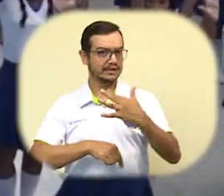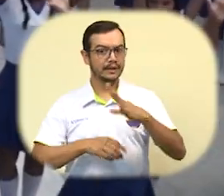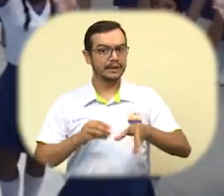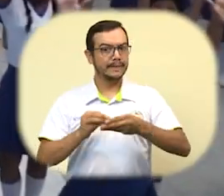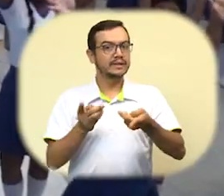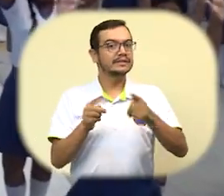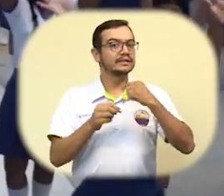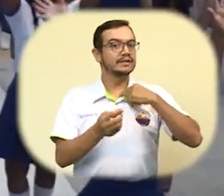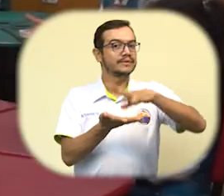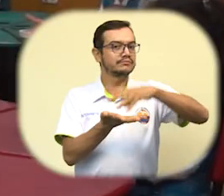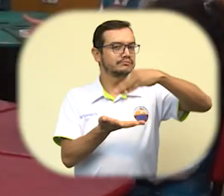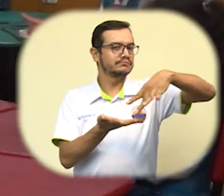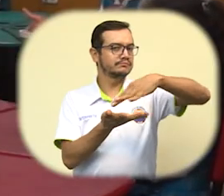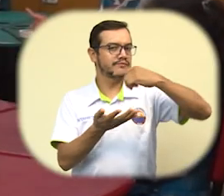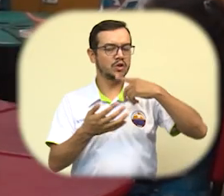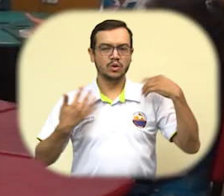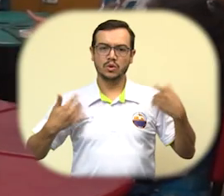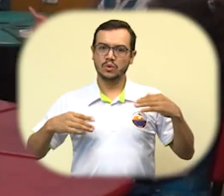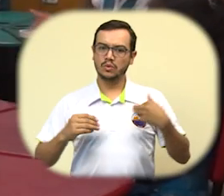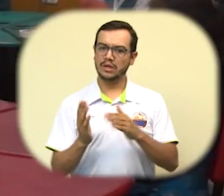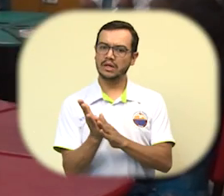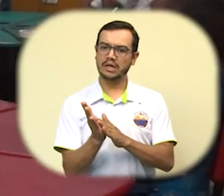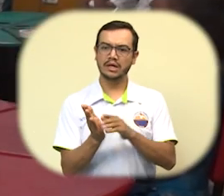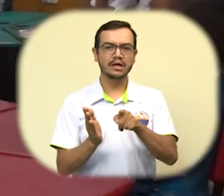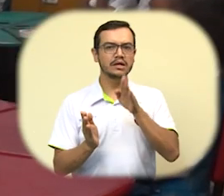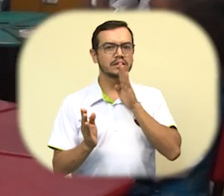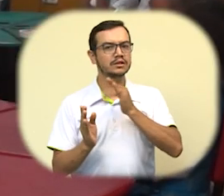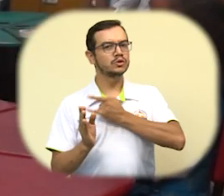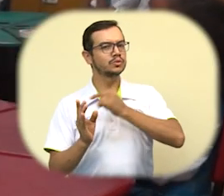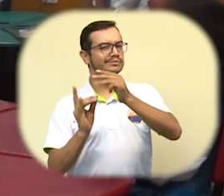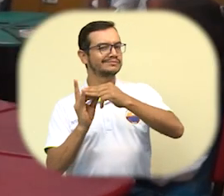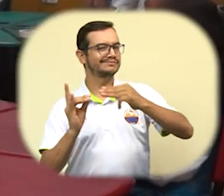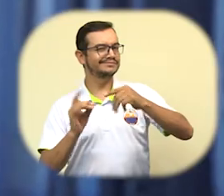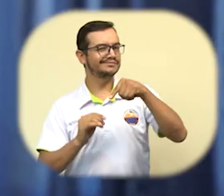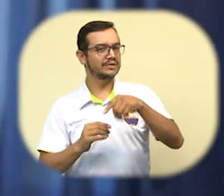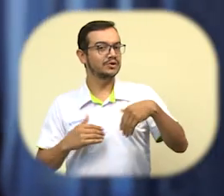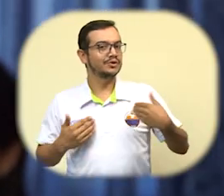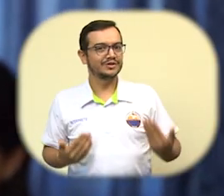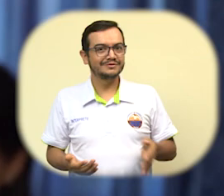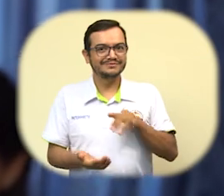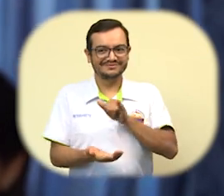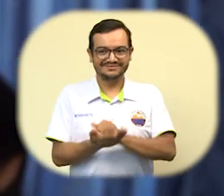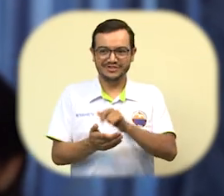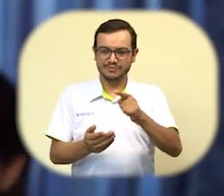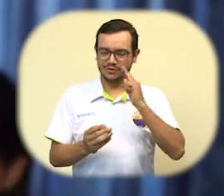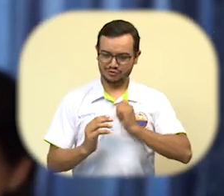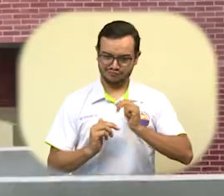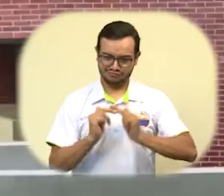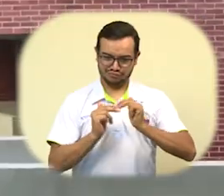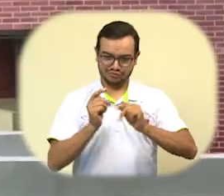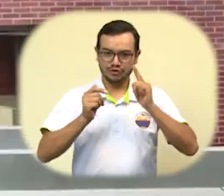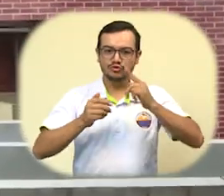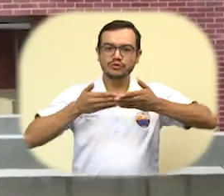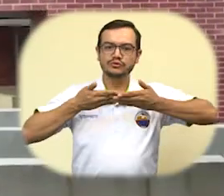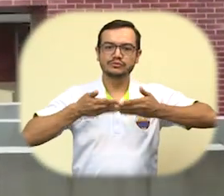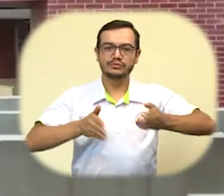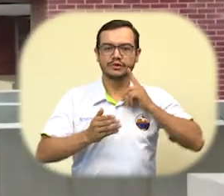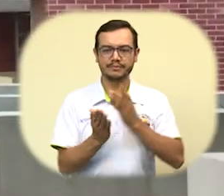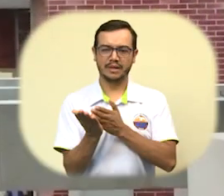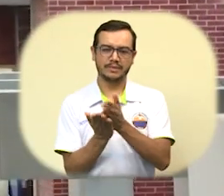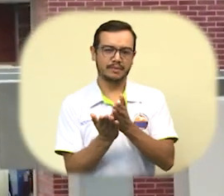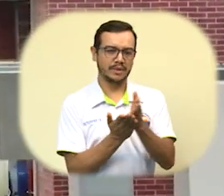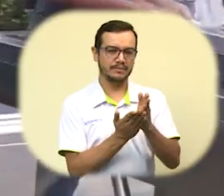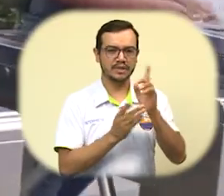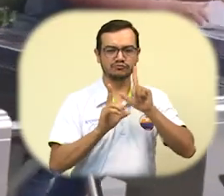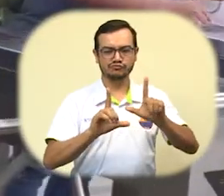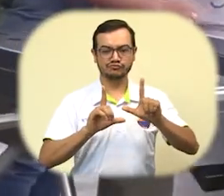Marta y el Departamento del Magdalena resaltaron el gran aporte que realiza la Universidad del Magdalena a través de la construcción de la nueva oferta de